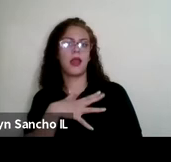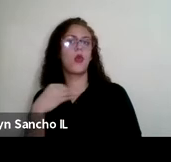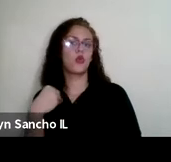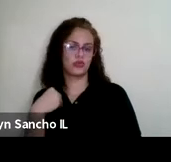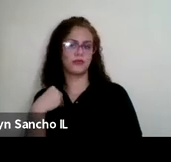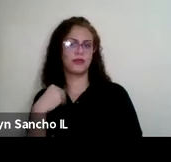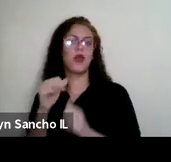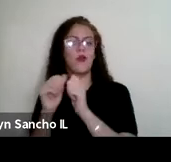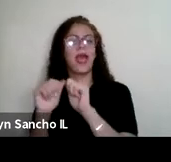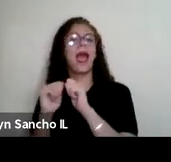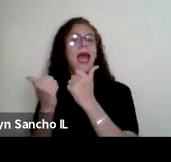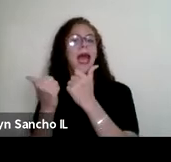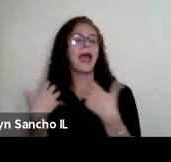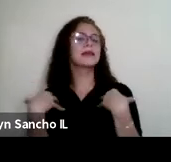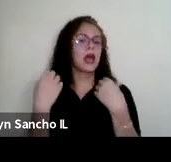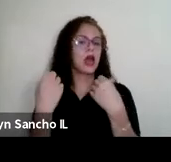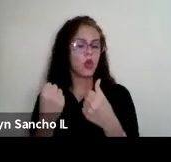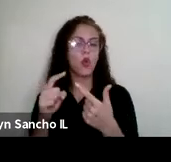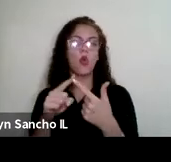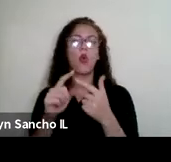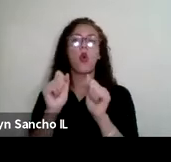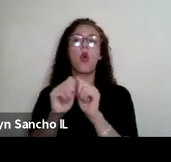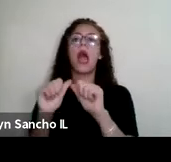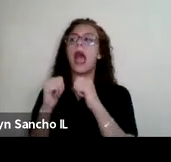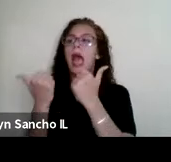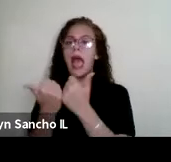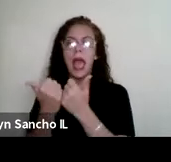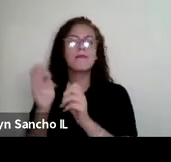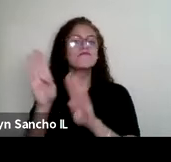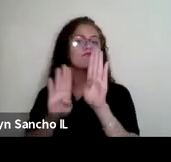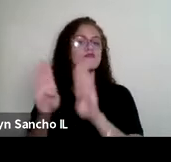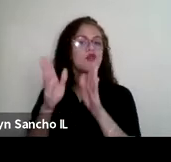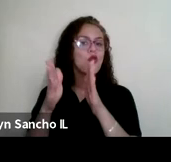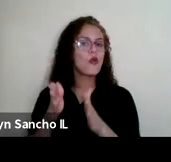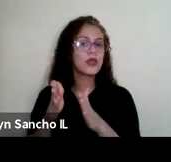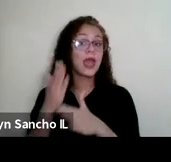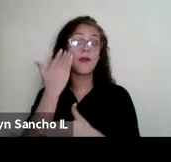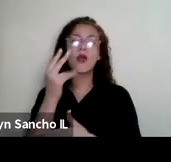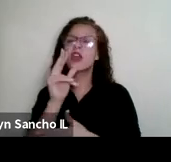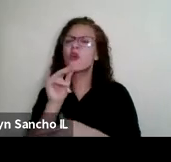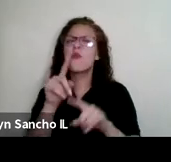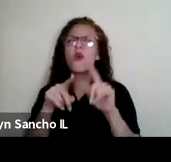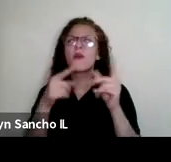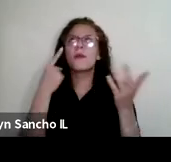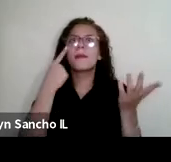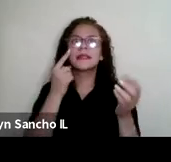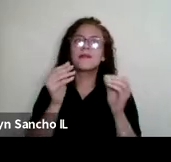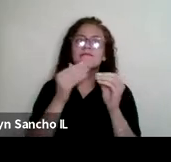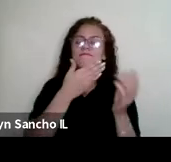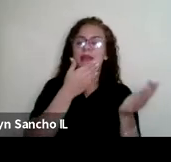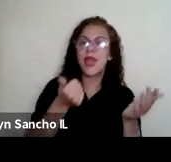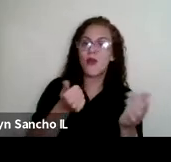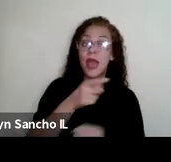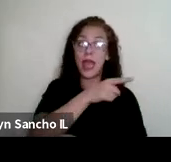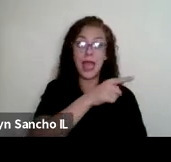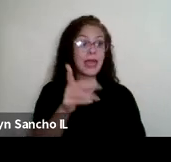decir, con el área de salud, con el área de biología, ¿verdad? ¿Por qué no podemos pensar más bien que estas